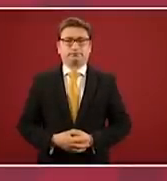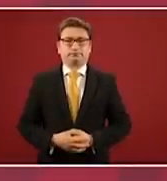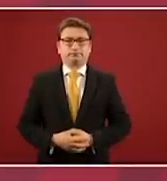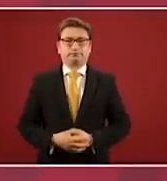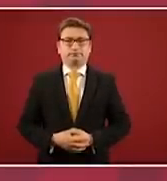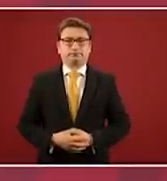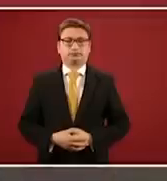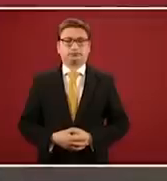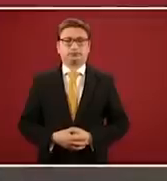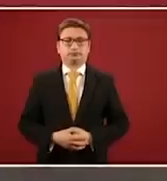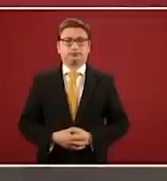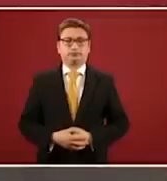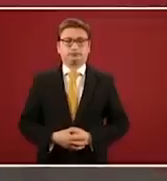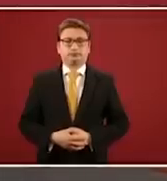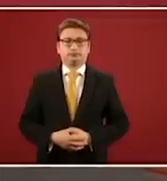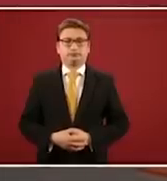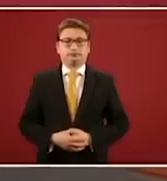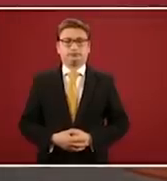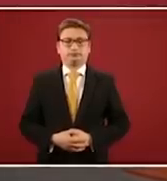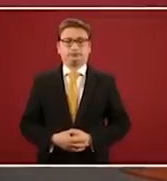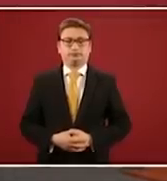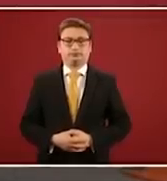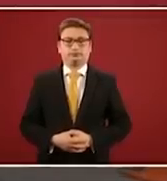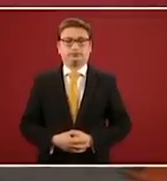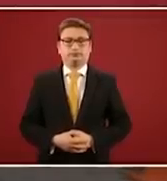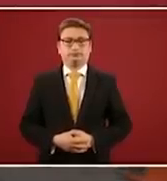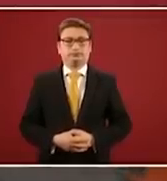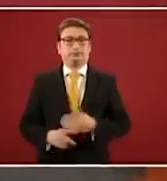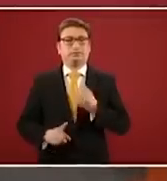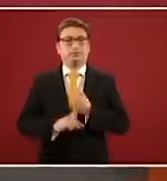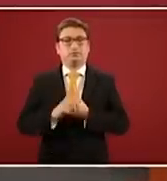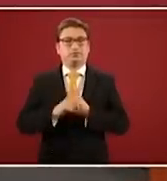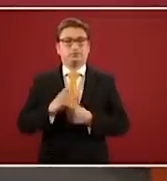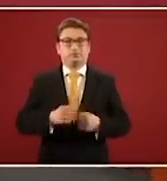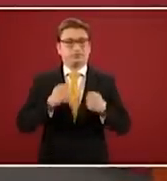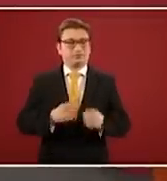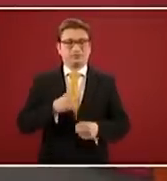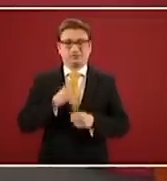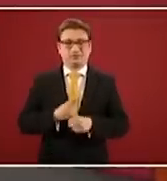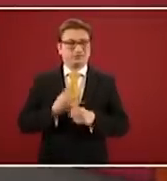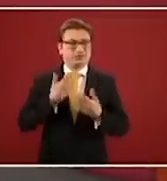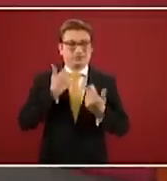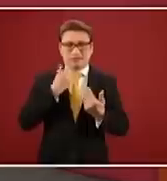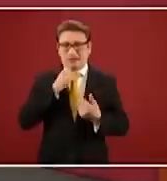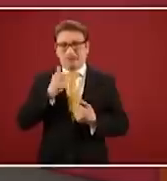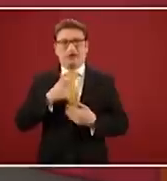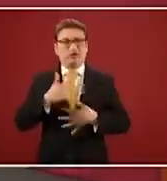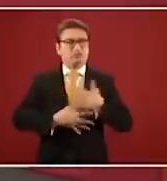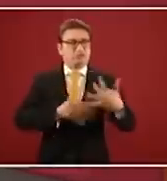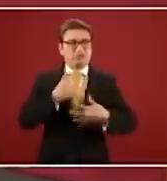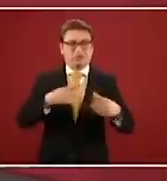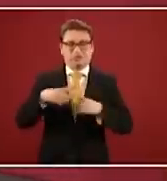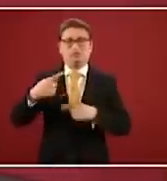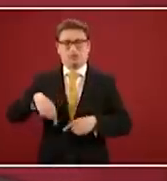Estamos atendiendo el problema de la inseguridad y de la violencia, que es lo más preocupante.